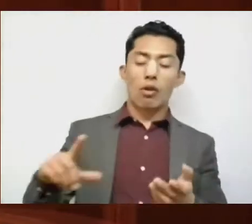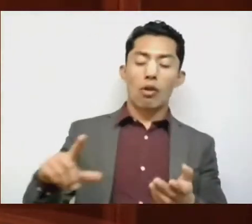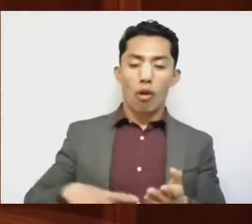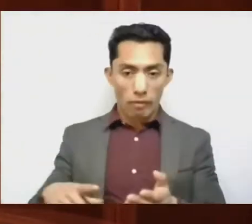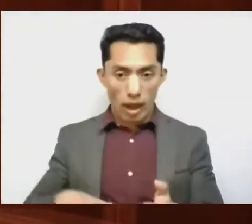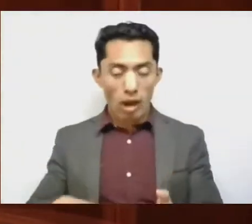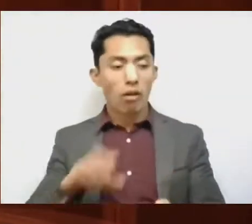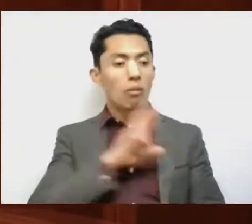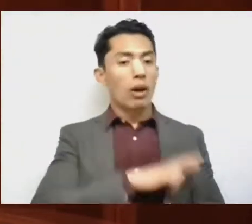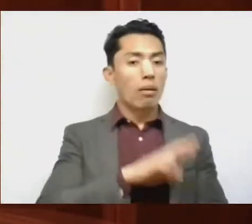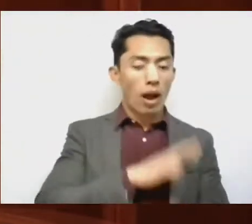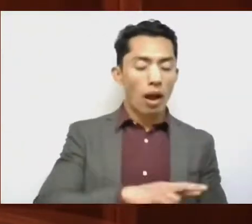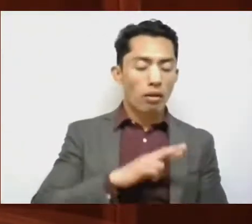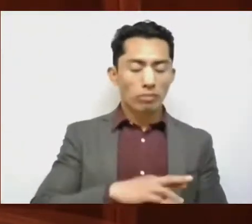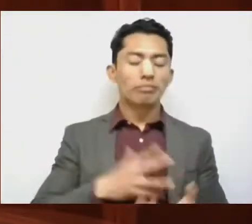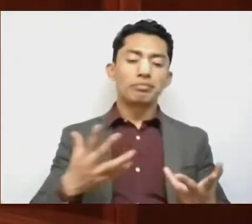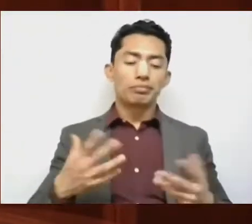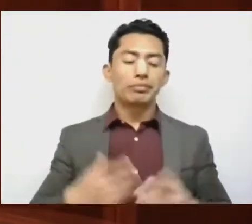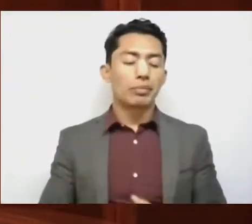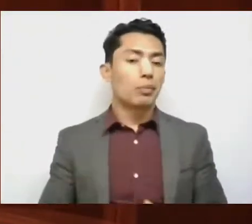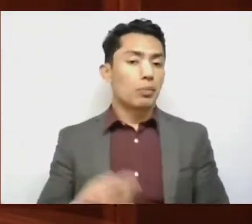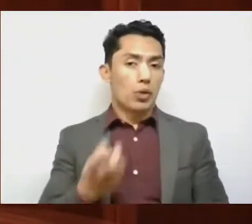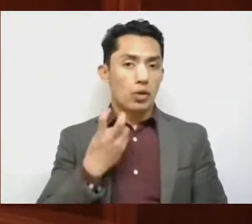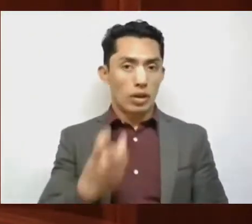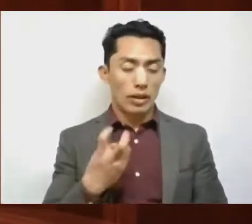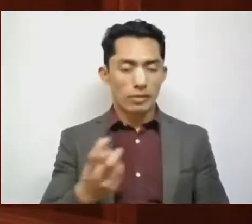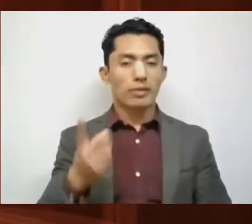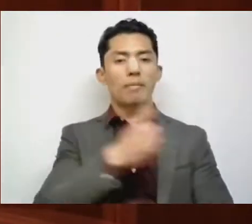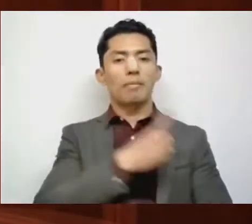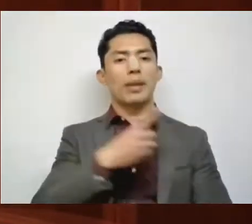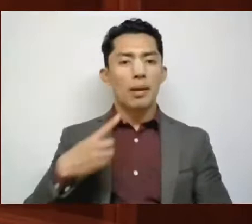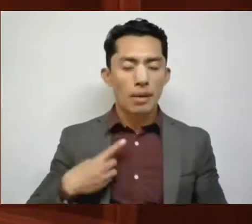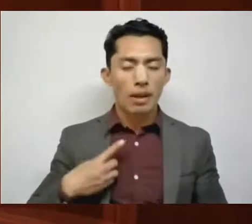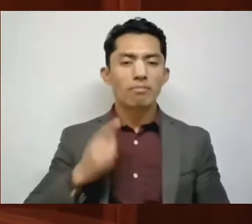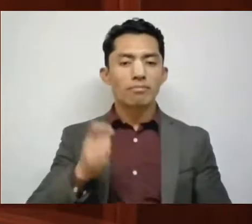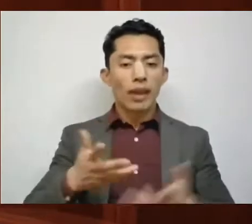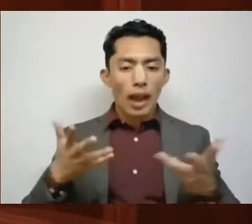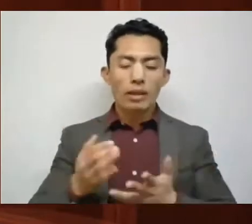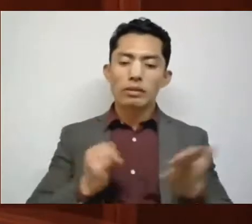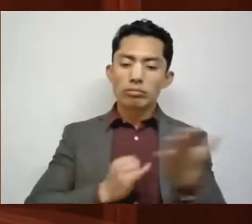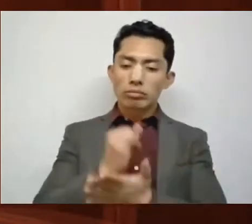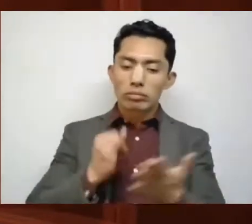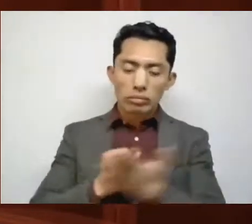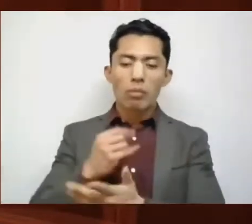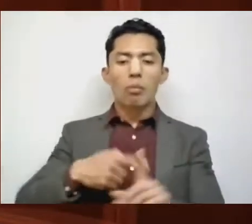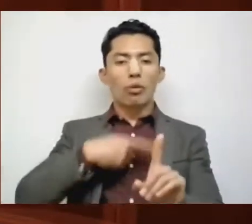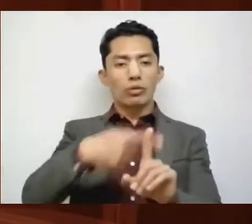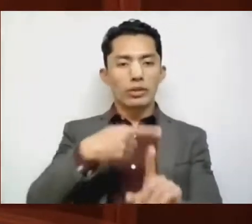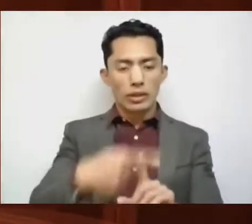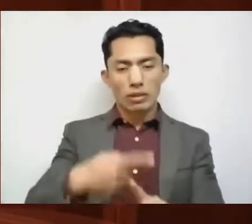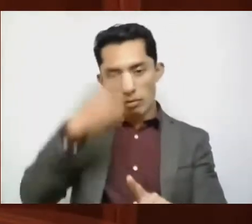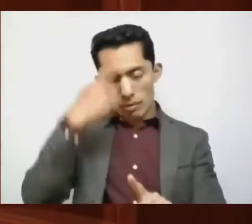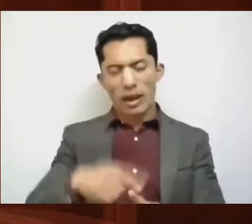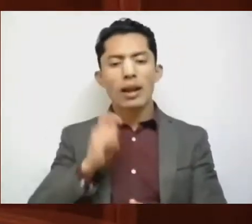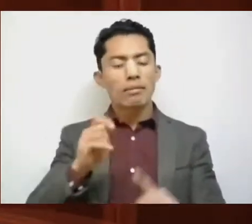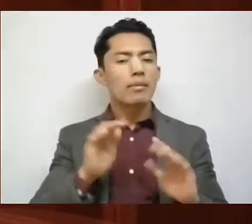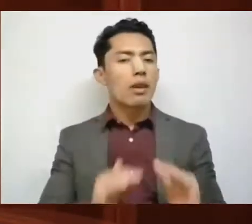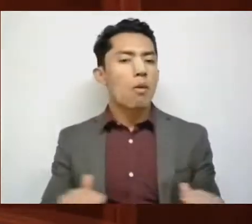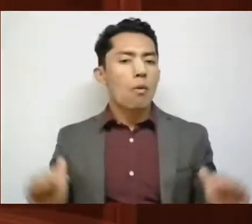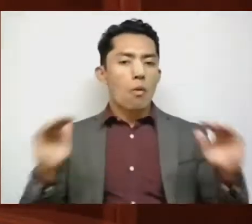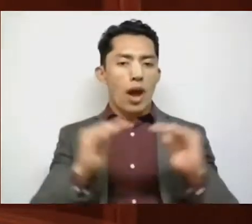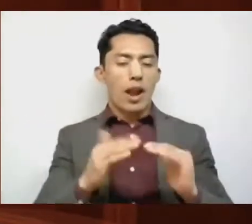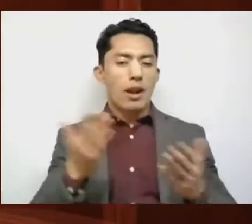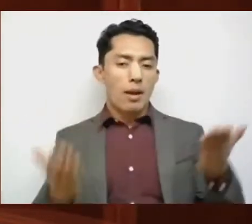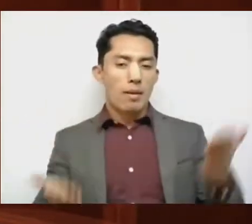privado. Por lo tanto, debemos de buscar acciones afirmativas para igualar la cancha y evitar el